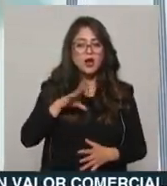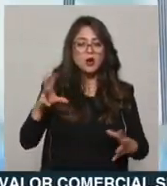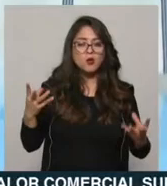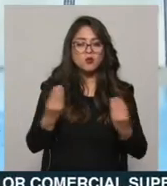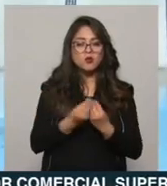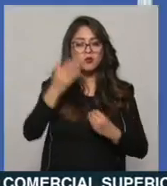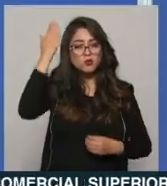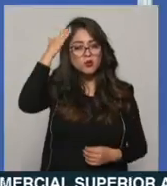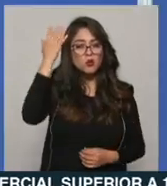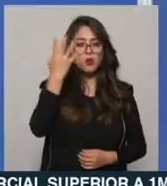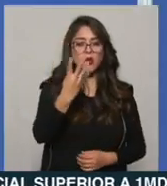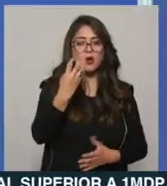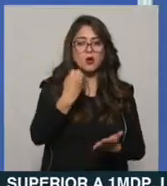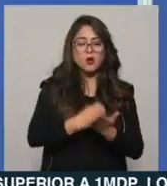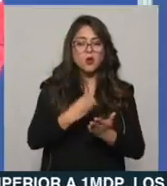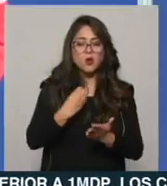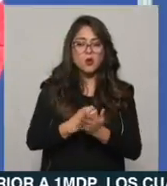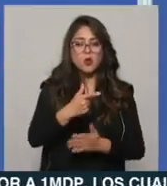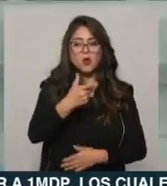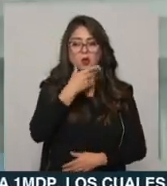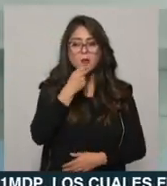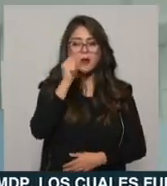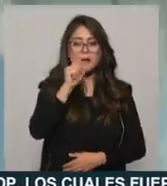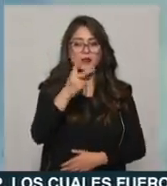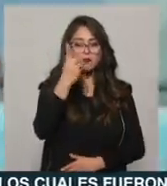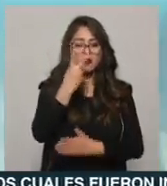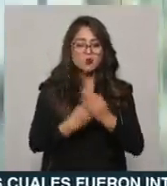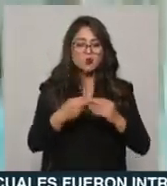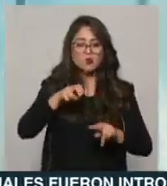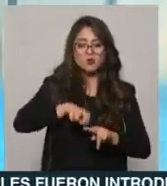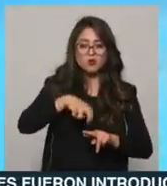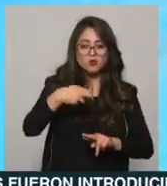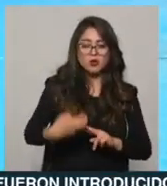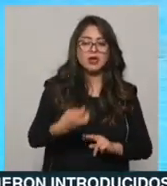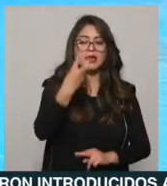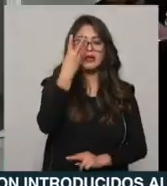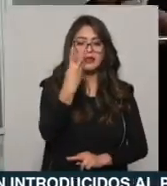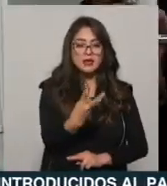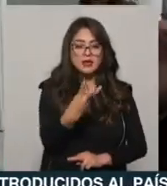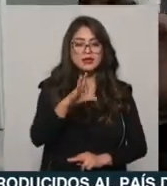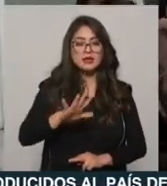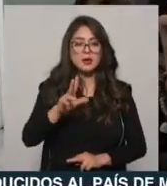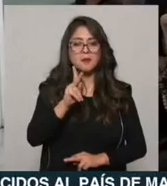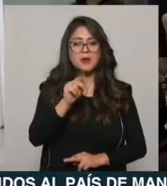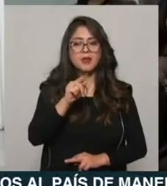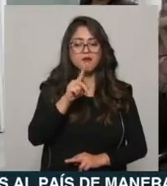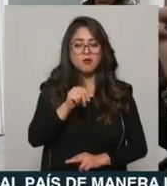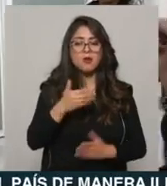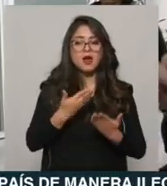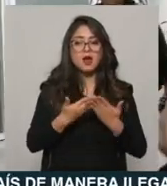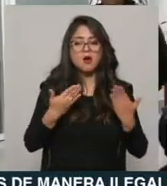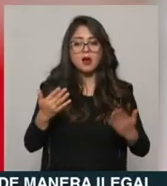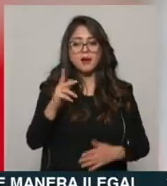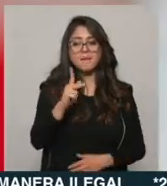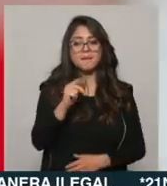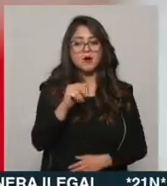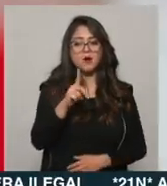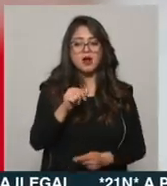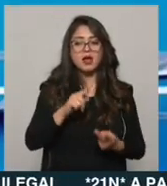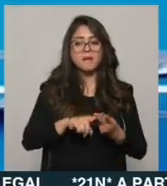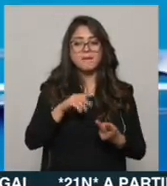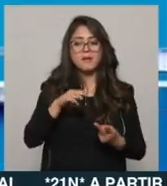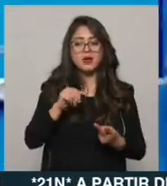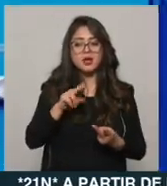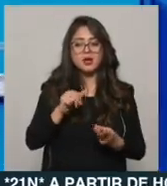con 4 oros en la categoría masculina sincronizado y 3 en la femenina de plataforma. Ahora, de la mano de Paula Fregoso, Mariana